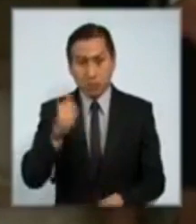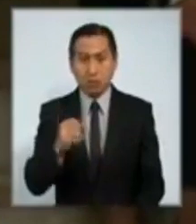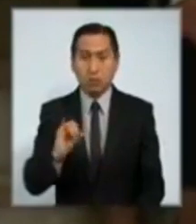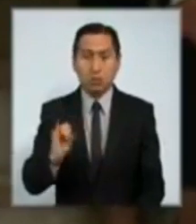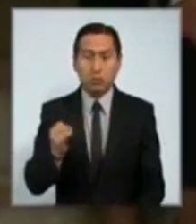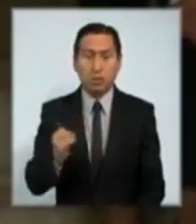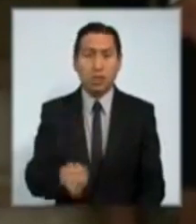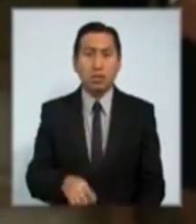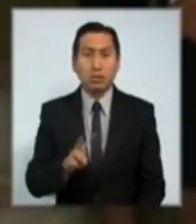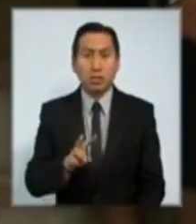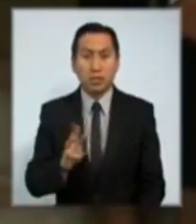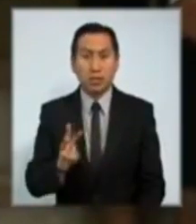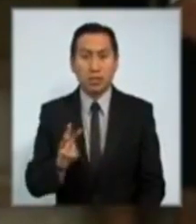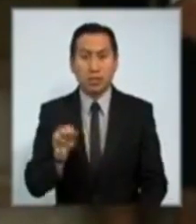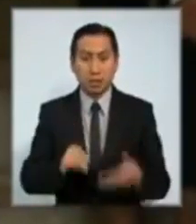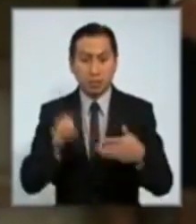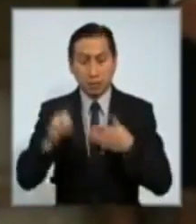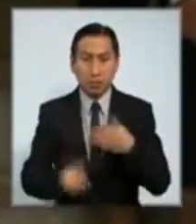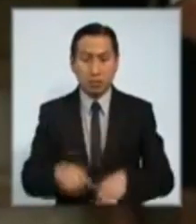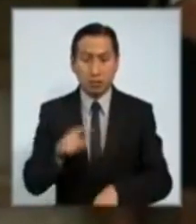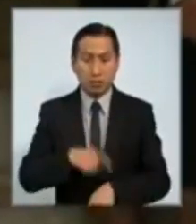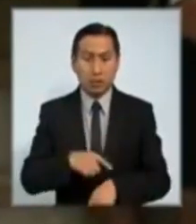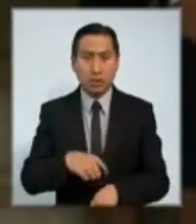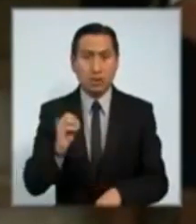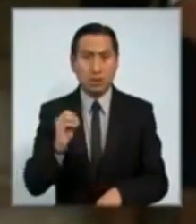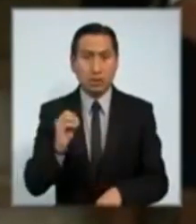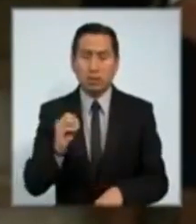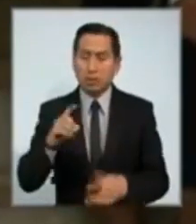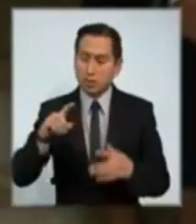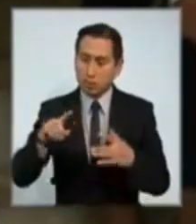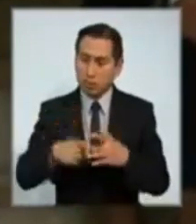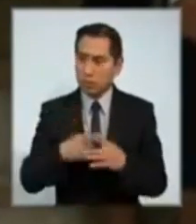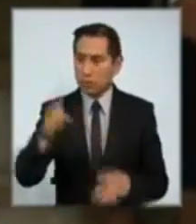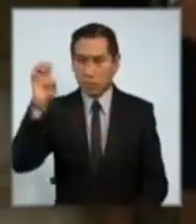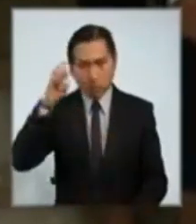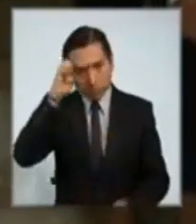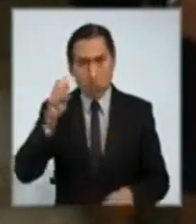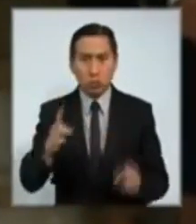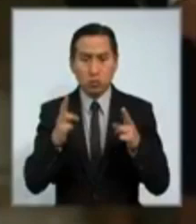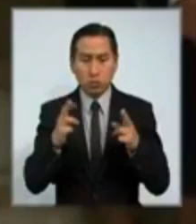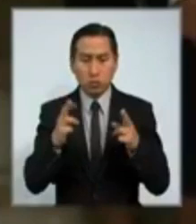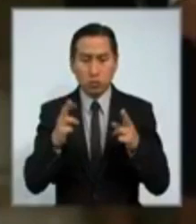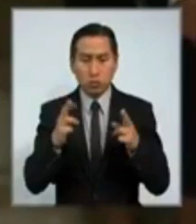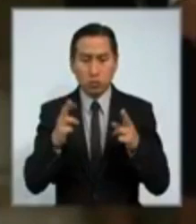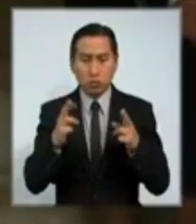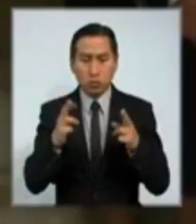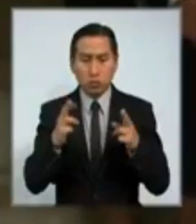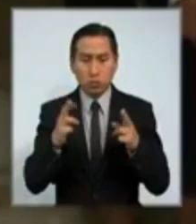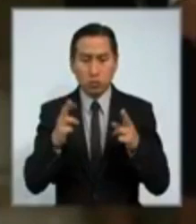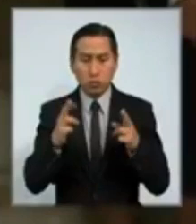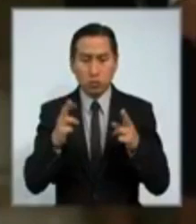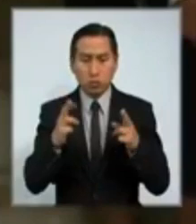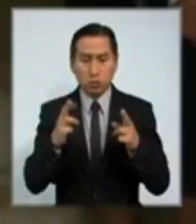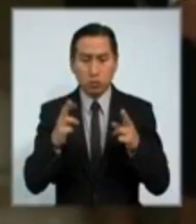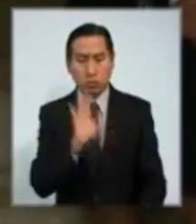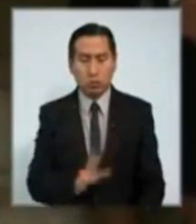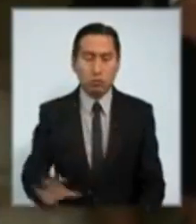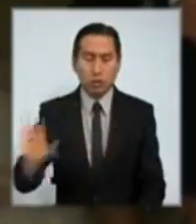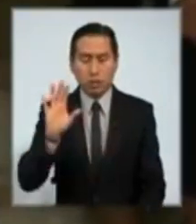de marzo a las 0 horas rige el estado de emergencia sanitaria en todo el